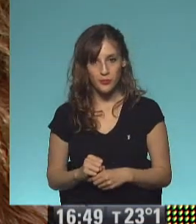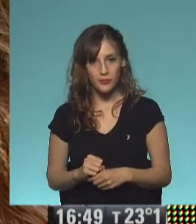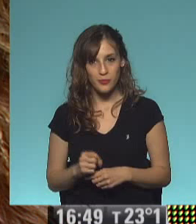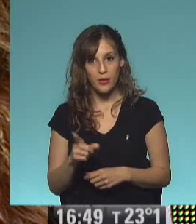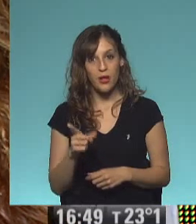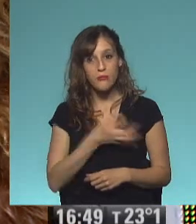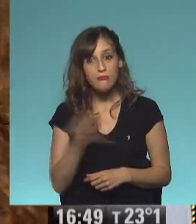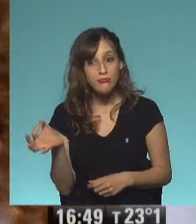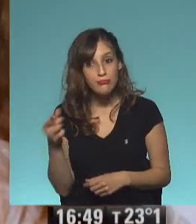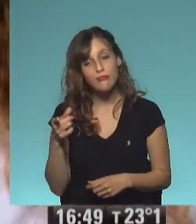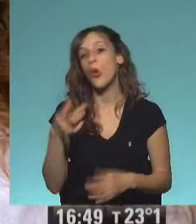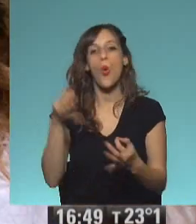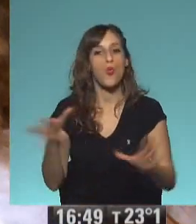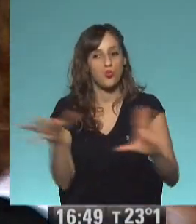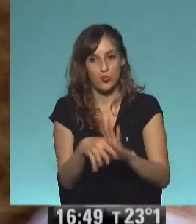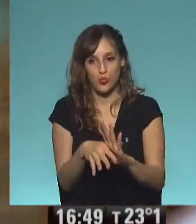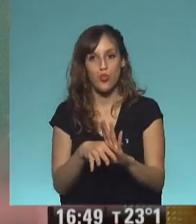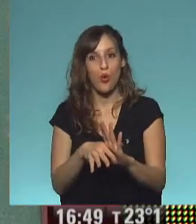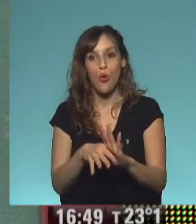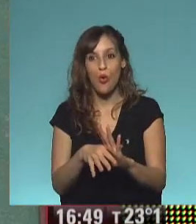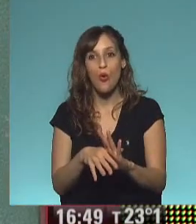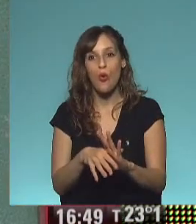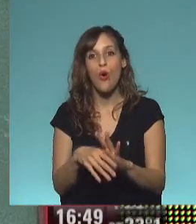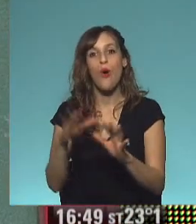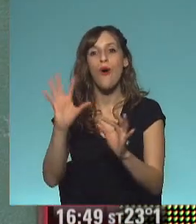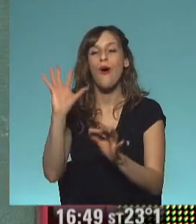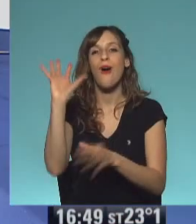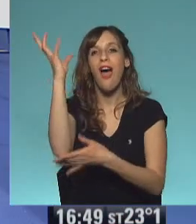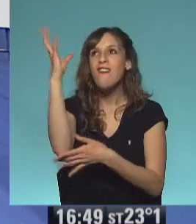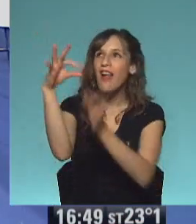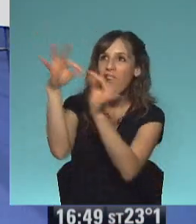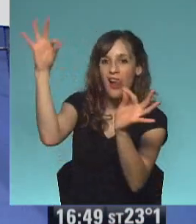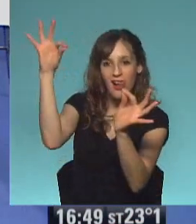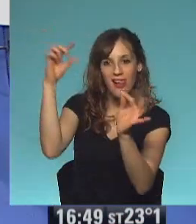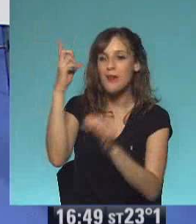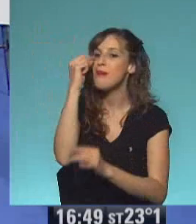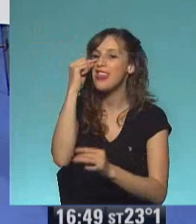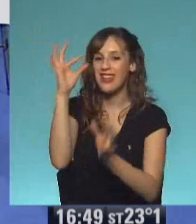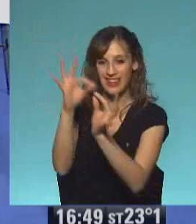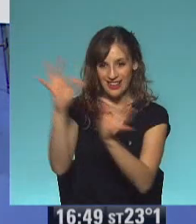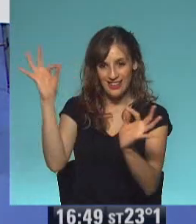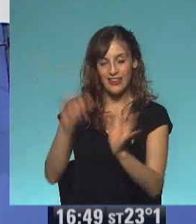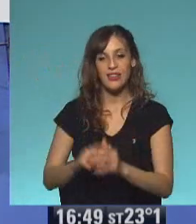en el borde citó rojo perfecto para alcanzar la rama la llama